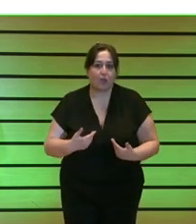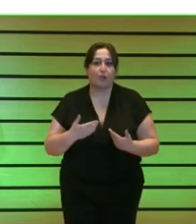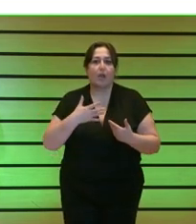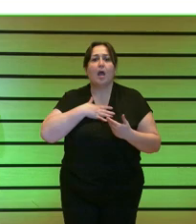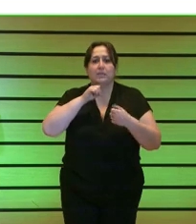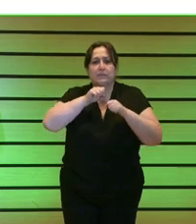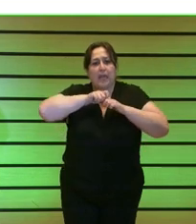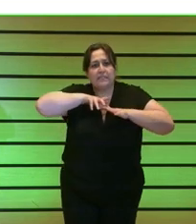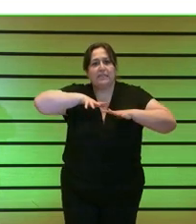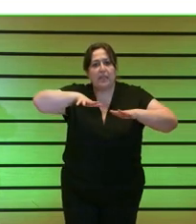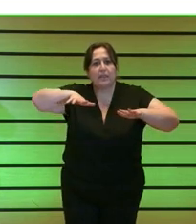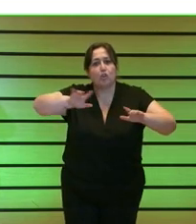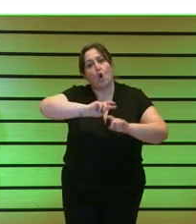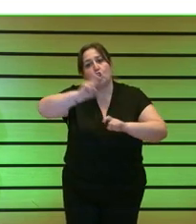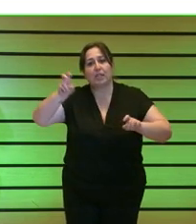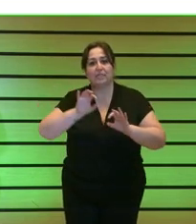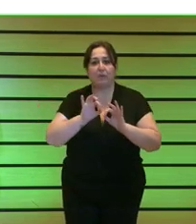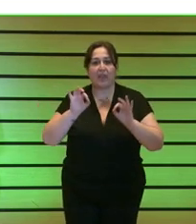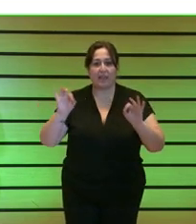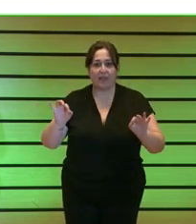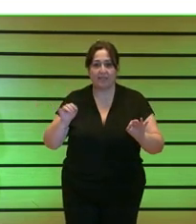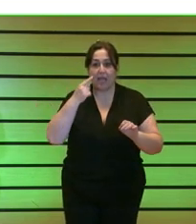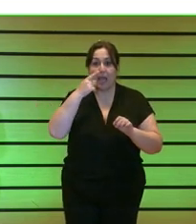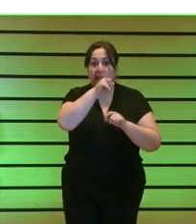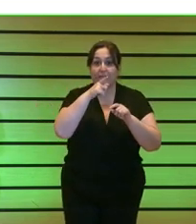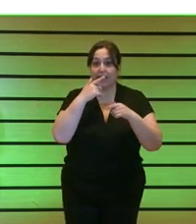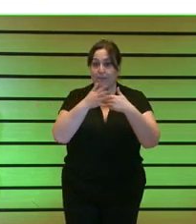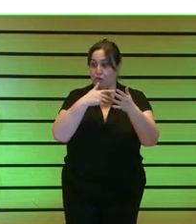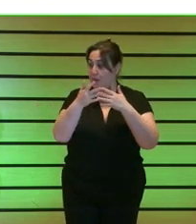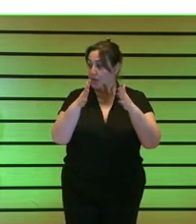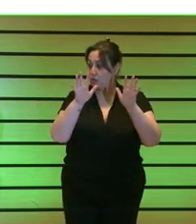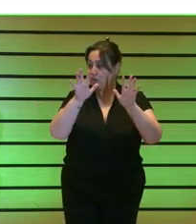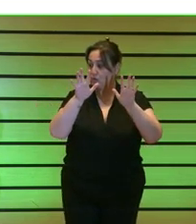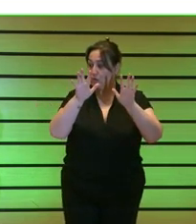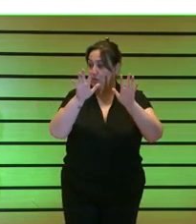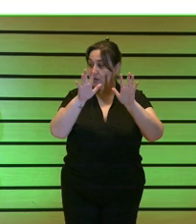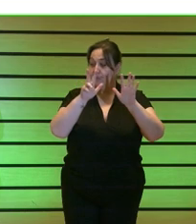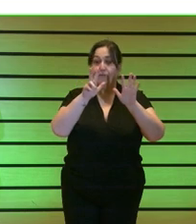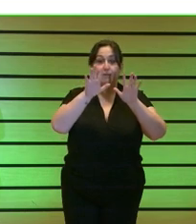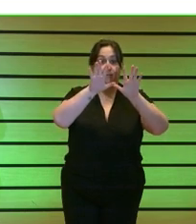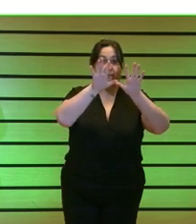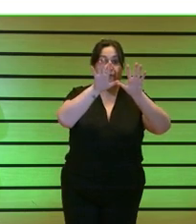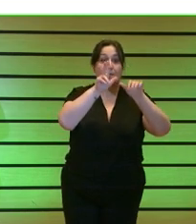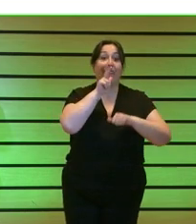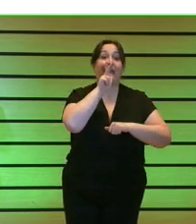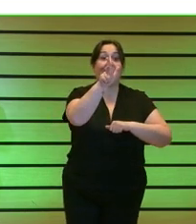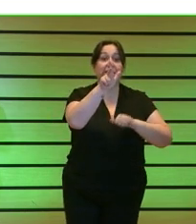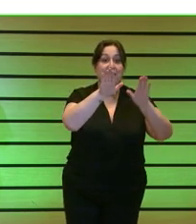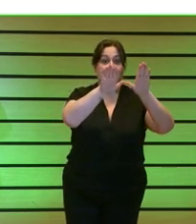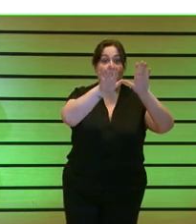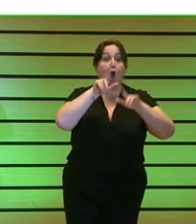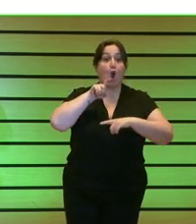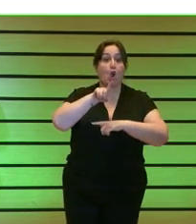está extendiendo a otras especialidades y ahí tenemos esas manos en forma de H para poner h a la oncología